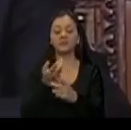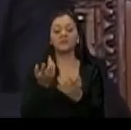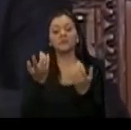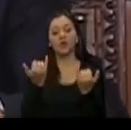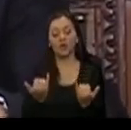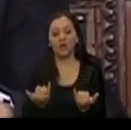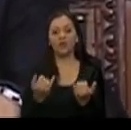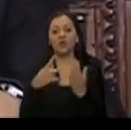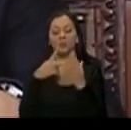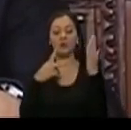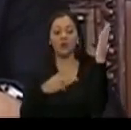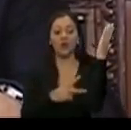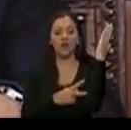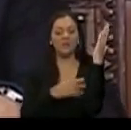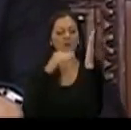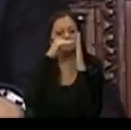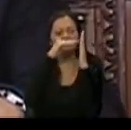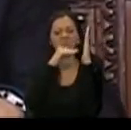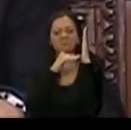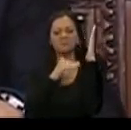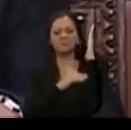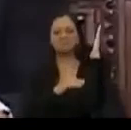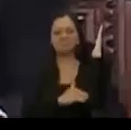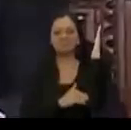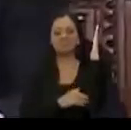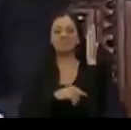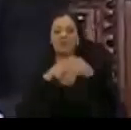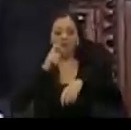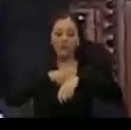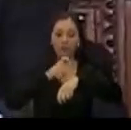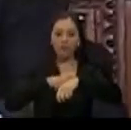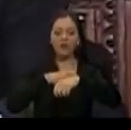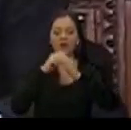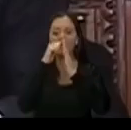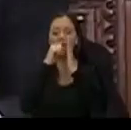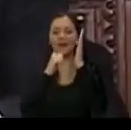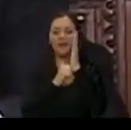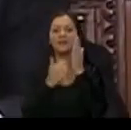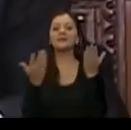Santo Padre realizará en el Ecuador será el siguiente.